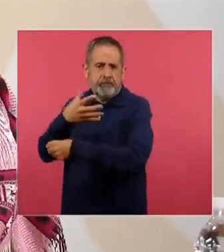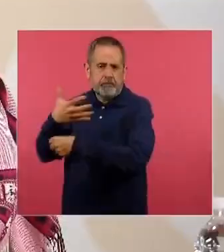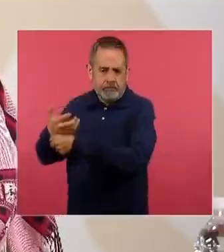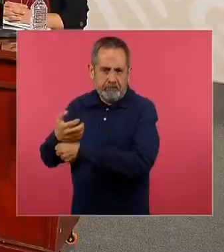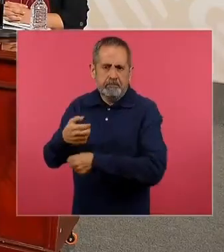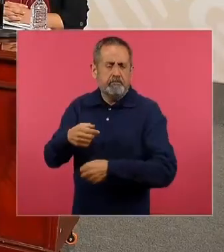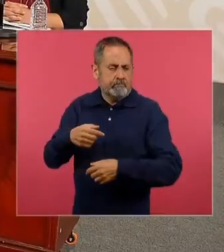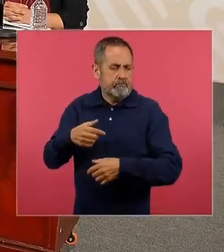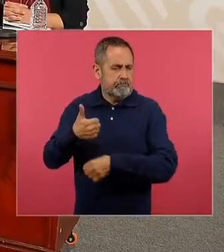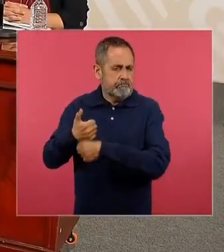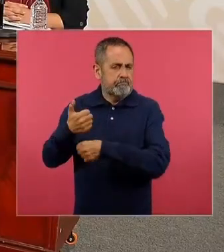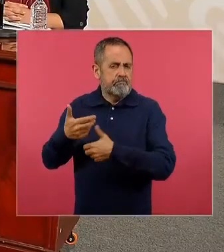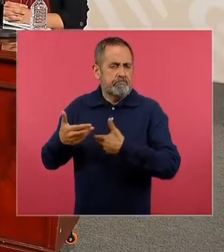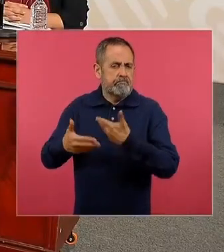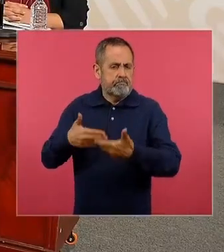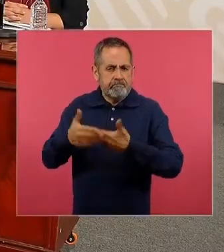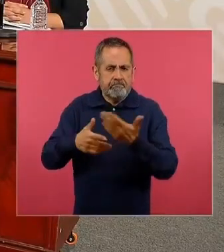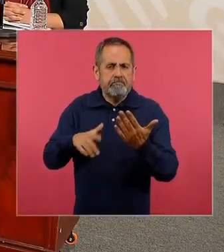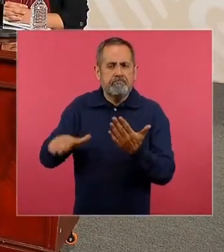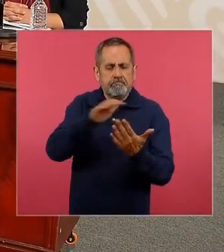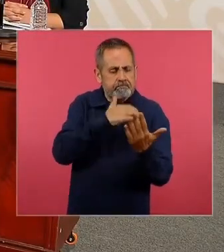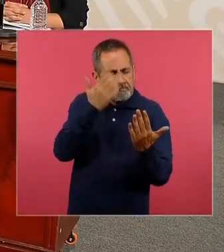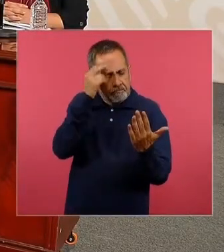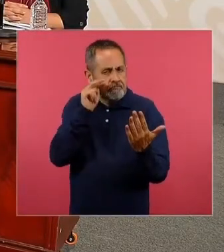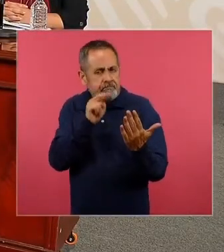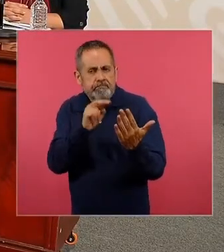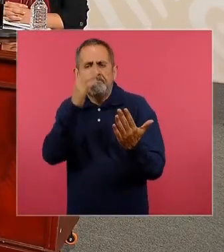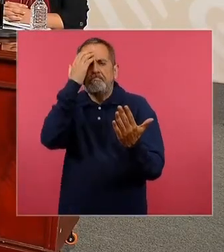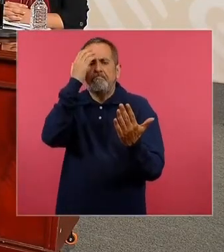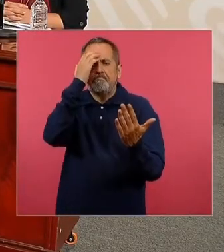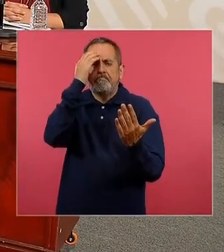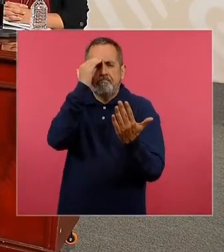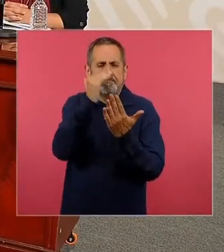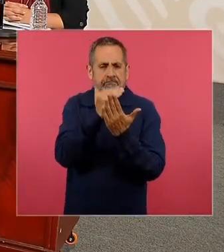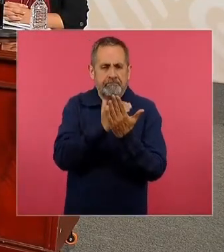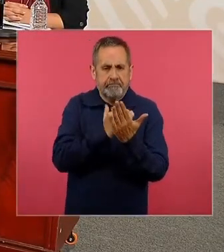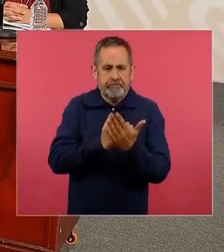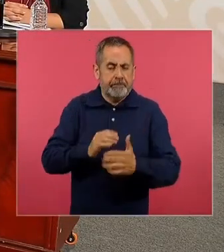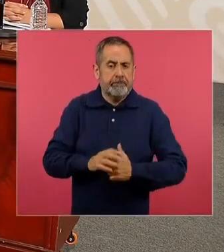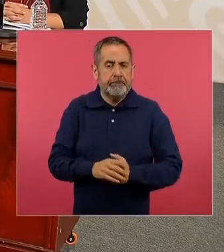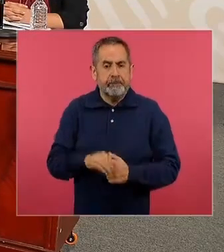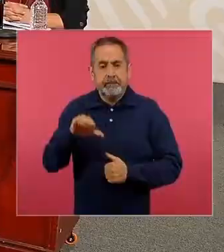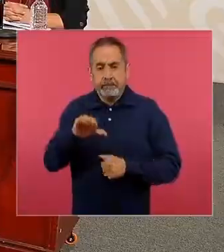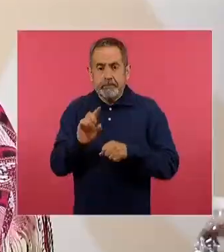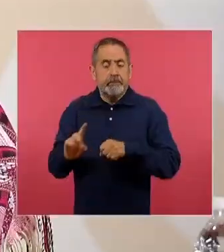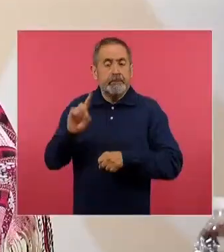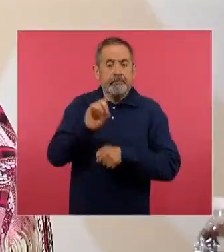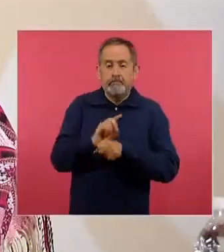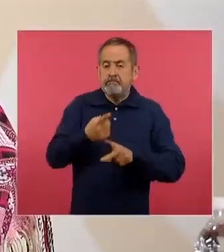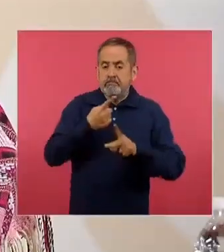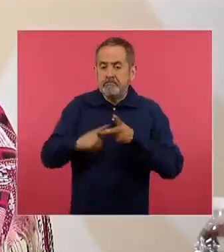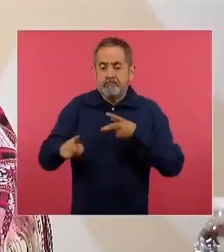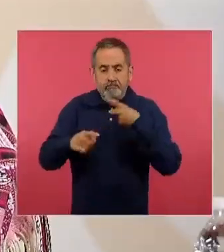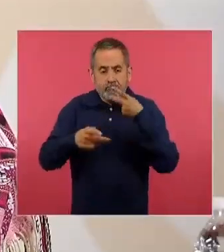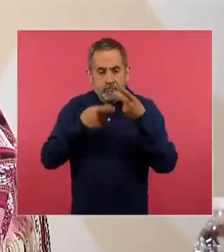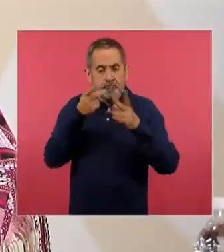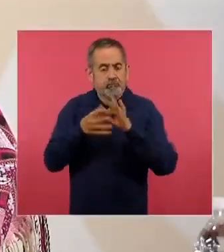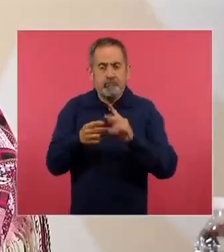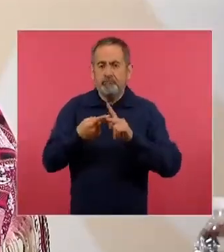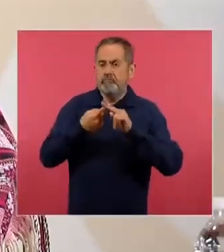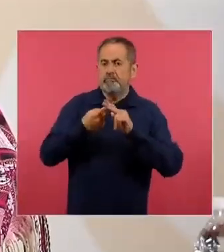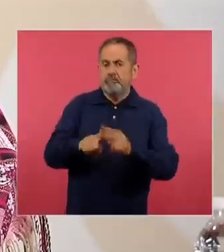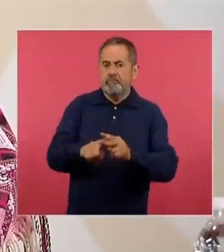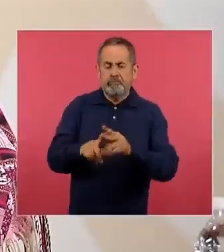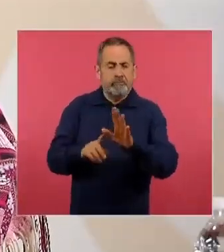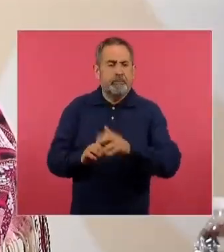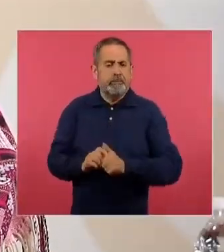iremos grado por grado para que se conozca con precisión. El día de hoy iniciaremos con una introducción, con